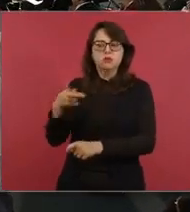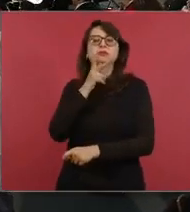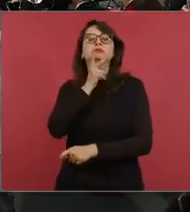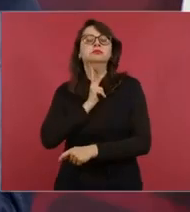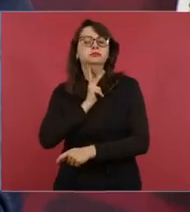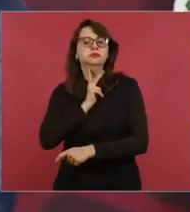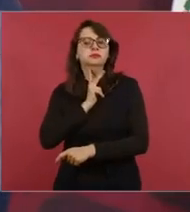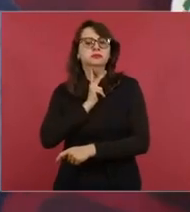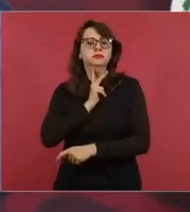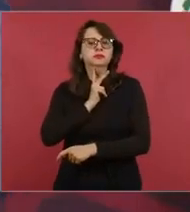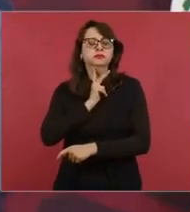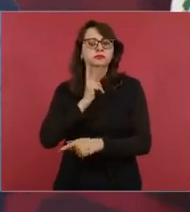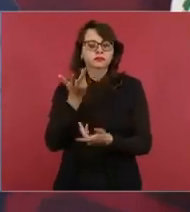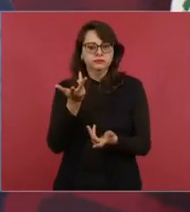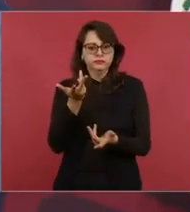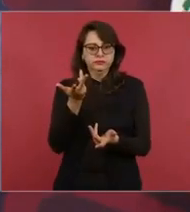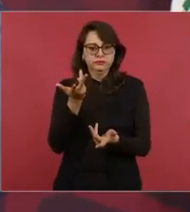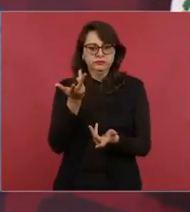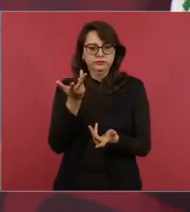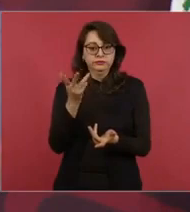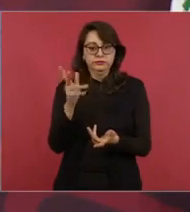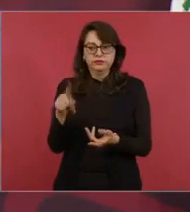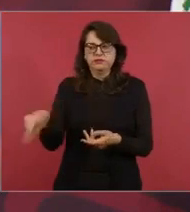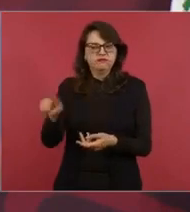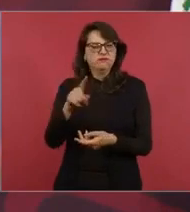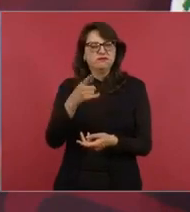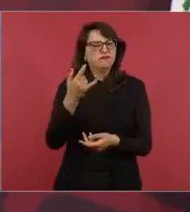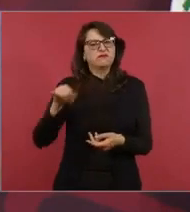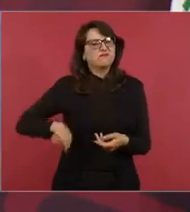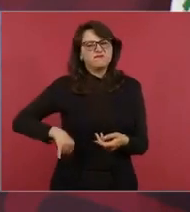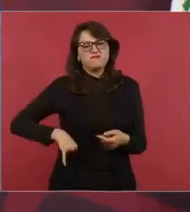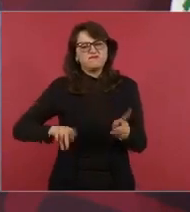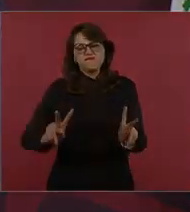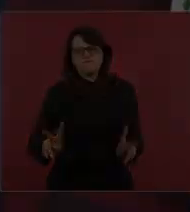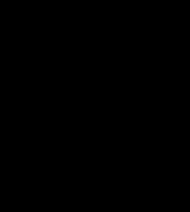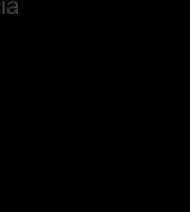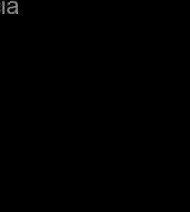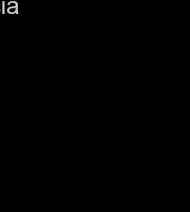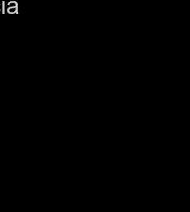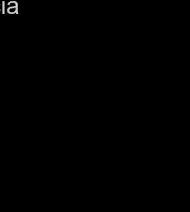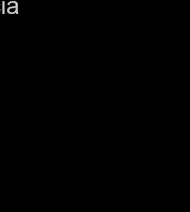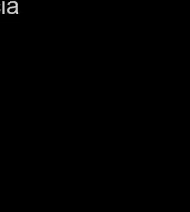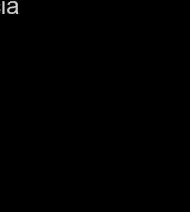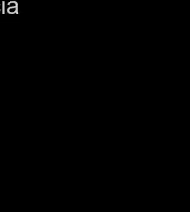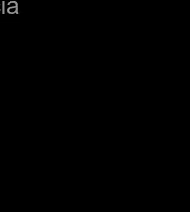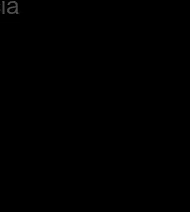ni siquiera tardaron mucho, lo vendieron hicieron,